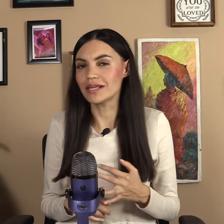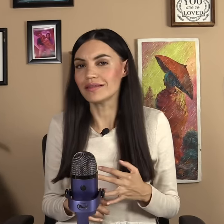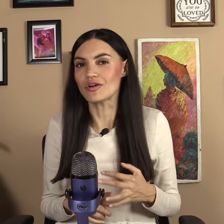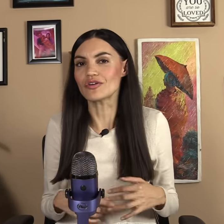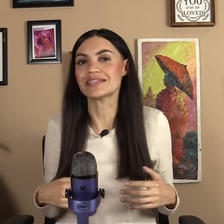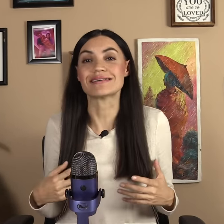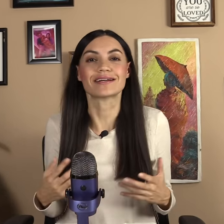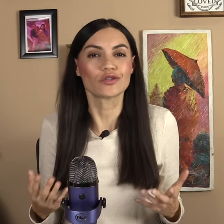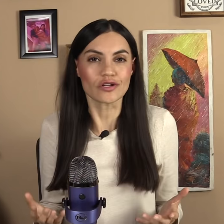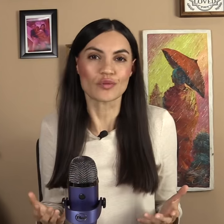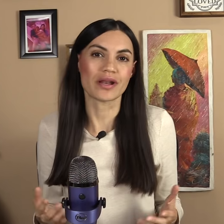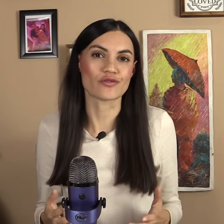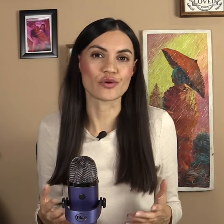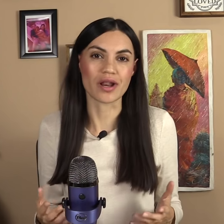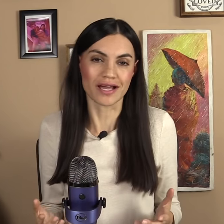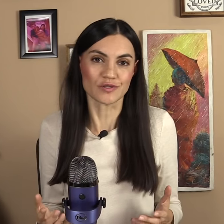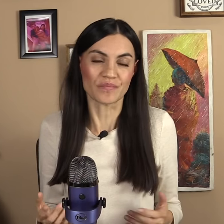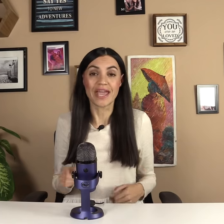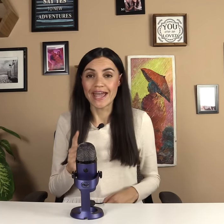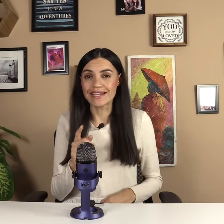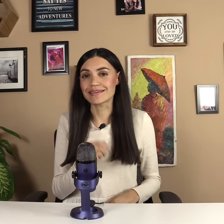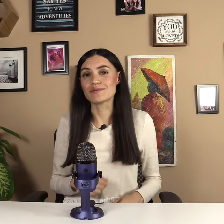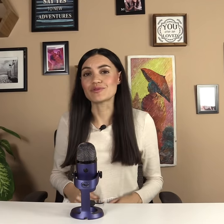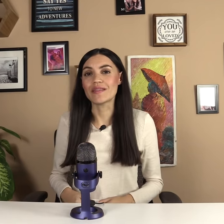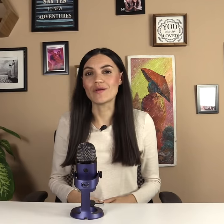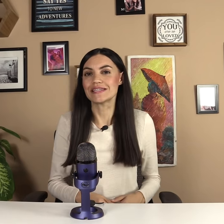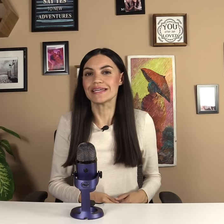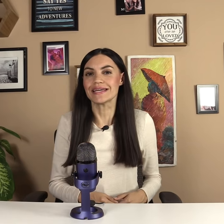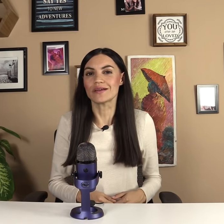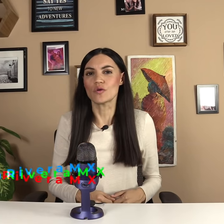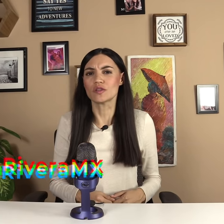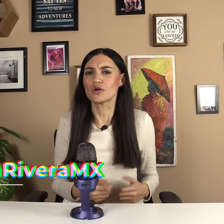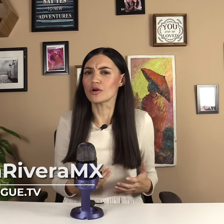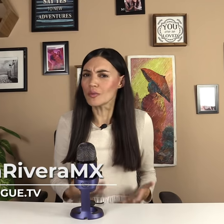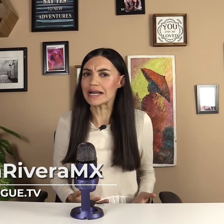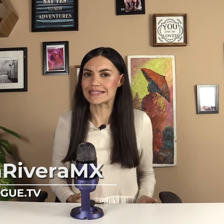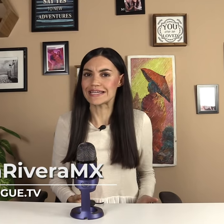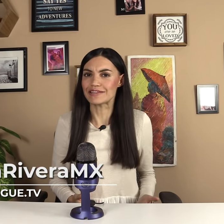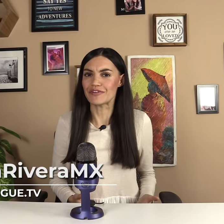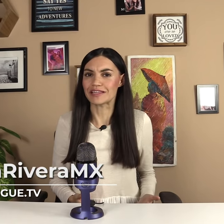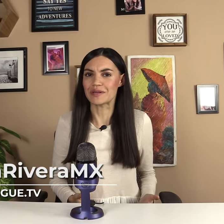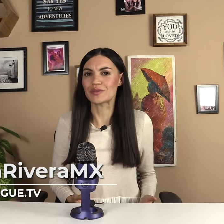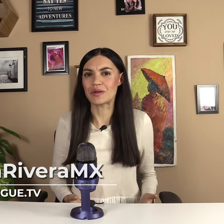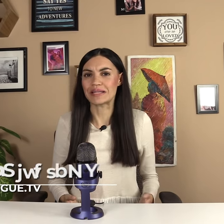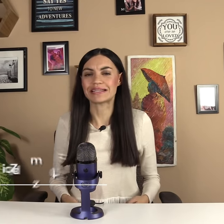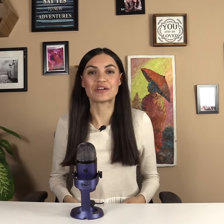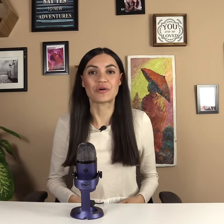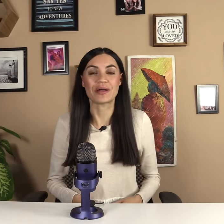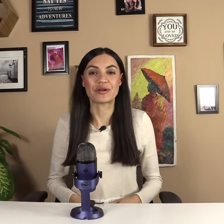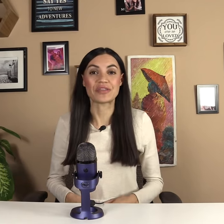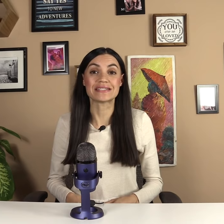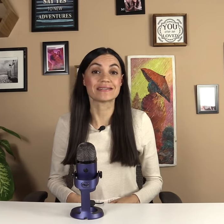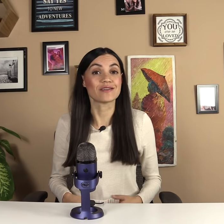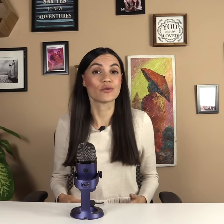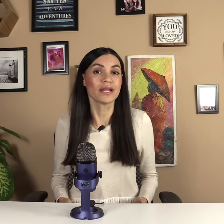políticos y hasta actuales opinaron sobre el caso en esta cápsula de lo que sigue te cuento como el reciente enfrentamiento del mandatario